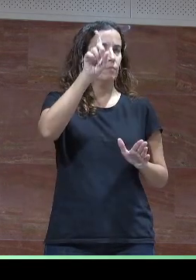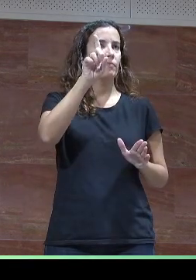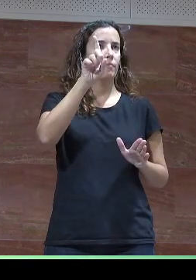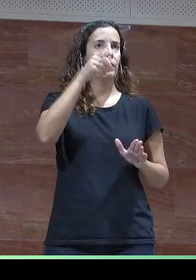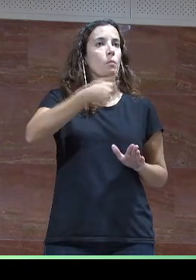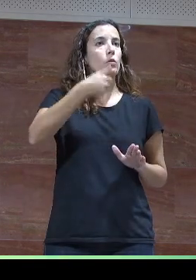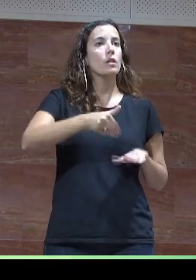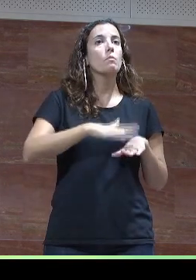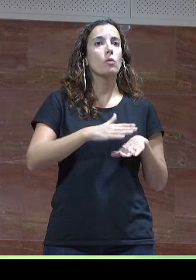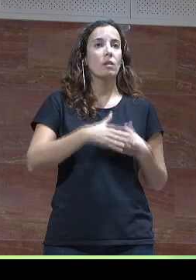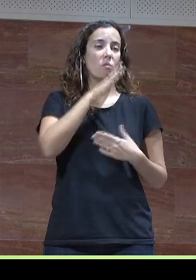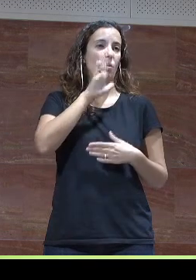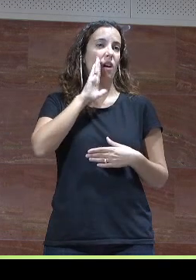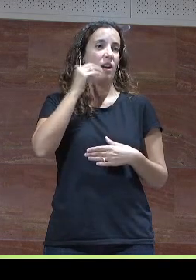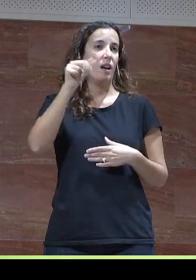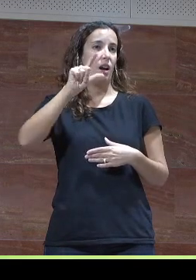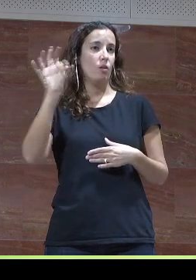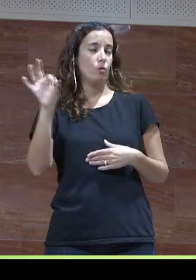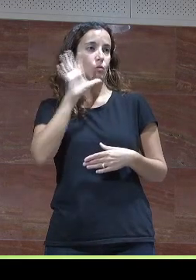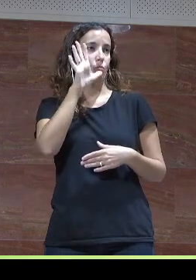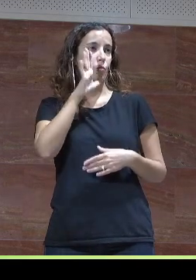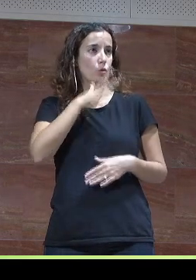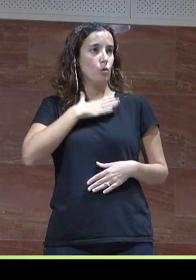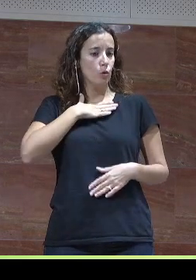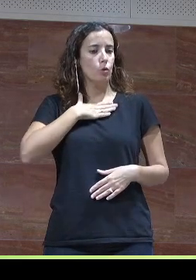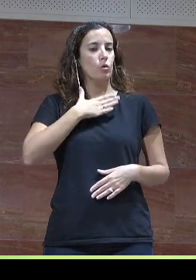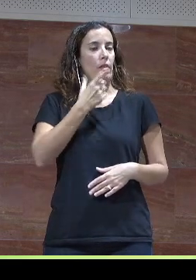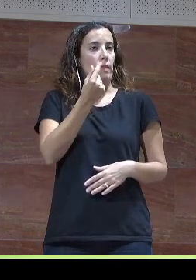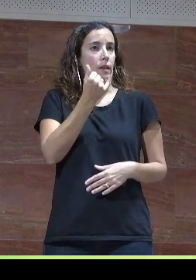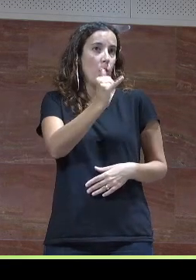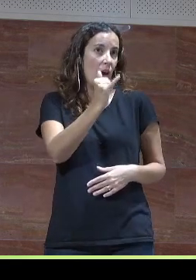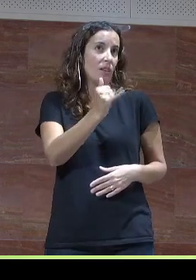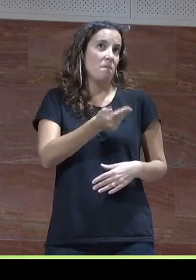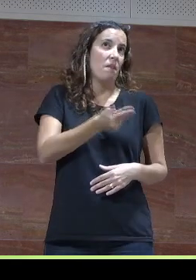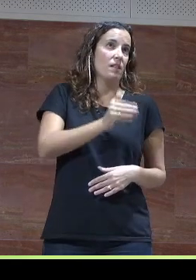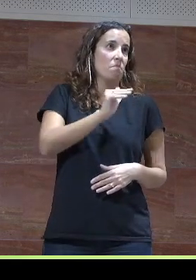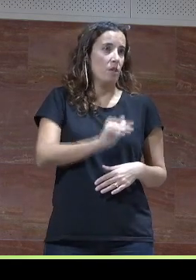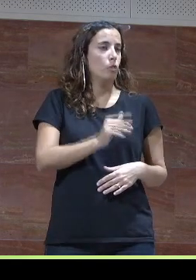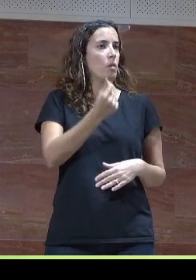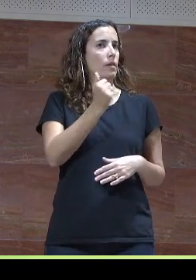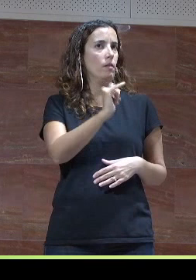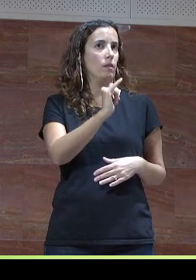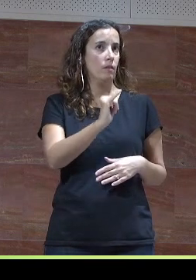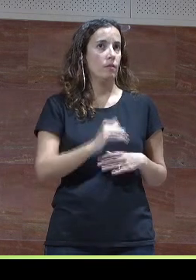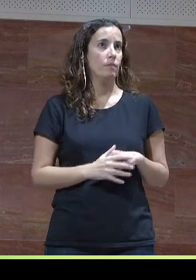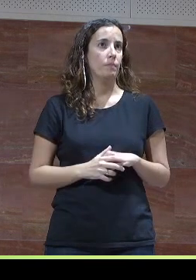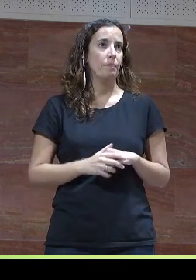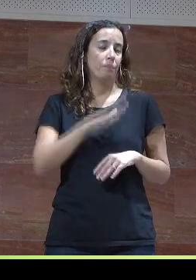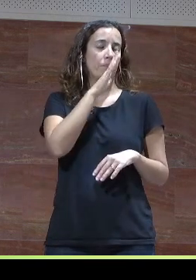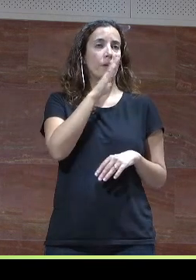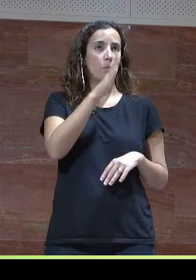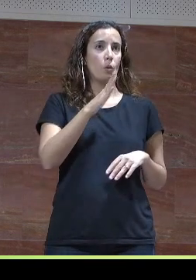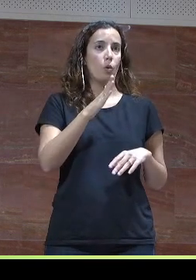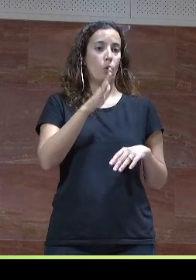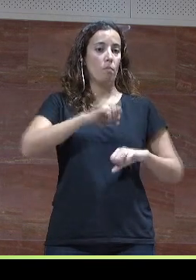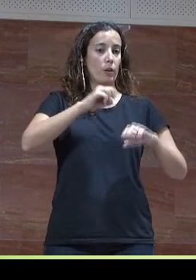importancia? Por lo que decía Carlos, porque tenemos una cierta capacidad adquisitiva, sea o no sea residual, y porque somos cada vez